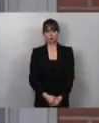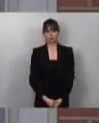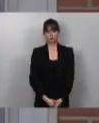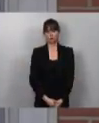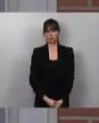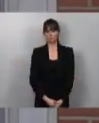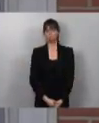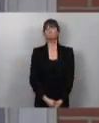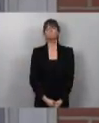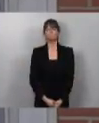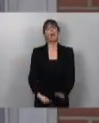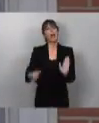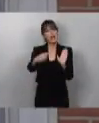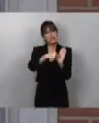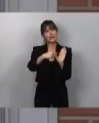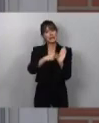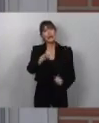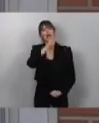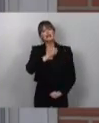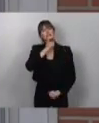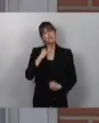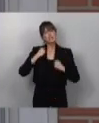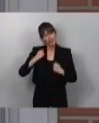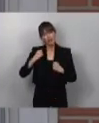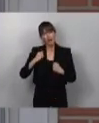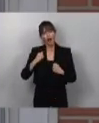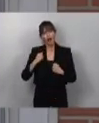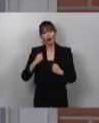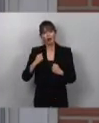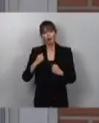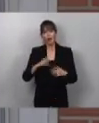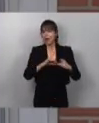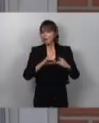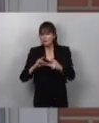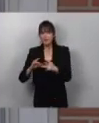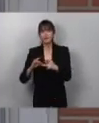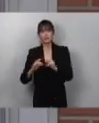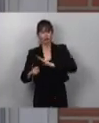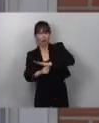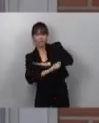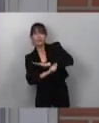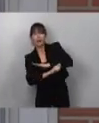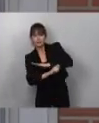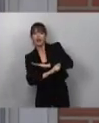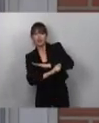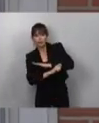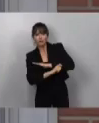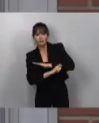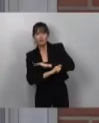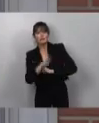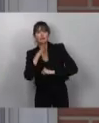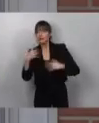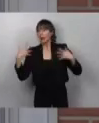tiene lógica es decir los políticos están para hacer políticas para aplicar programas para hacer economía y se están olvidando